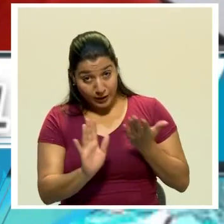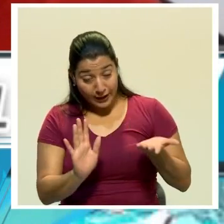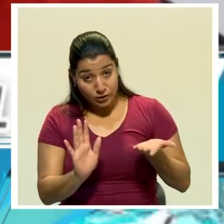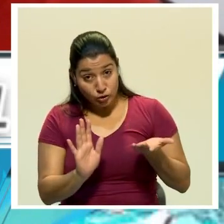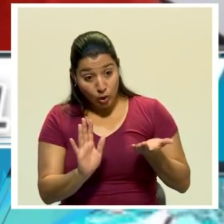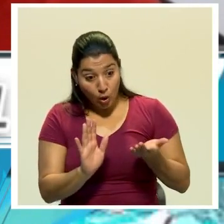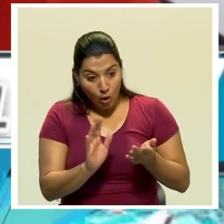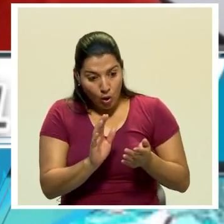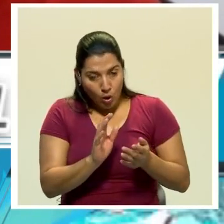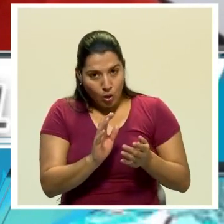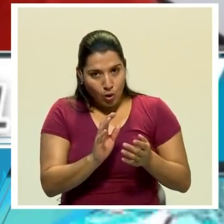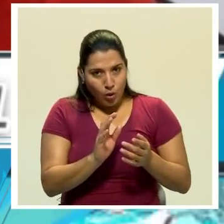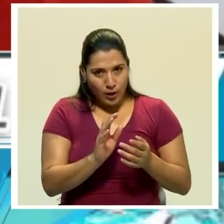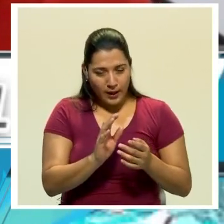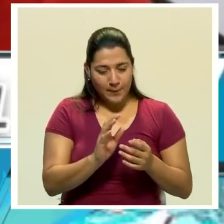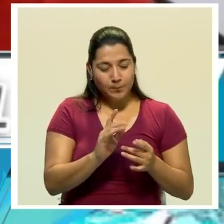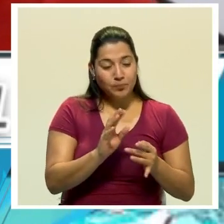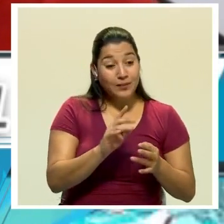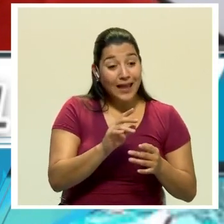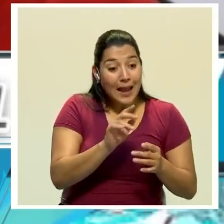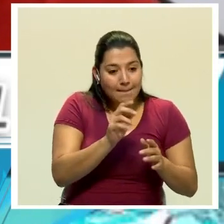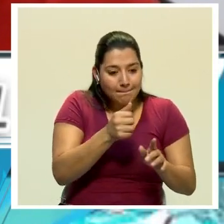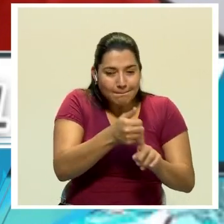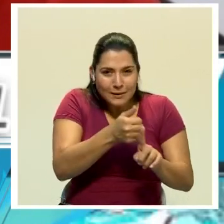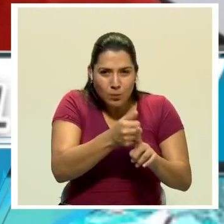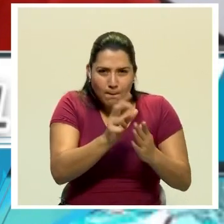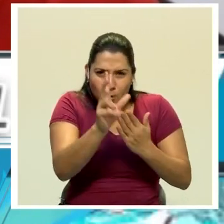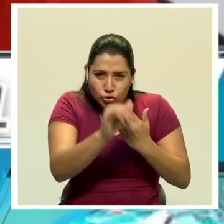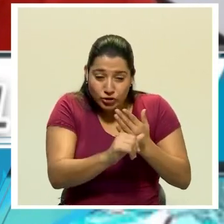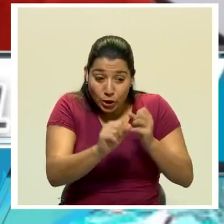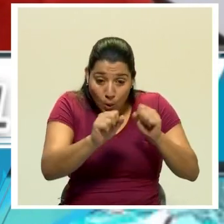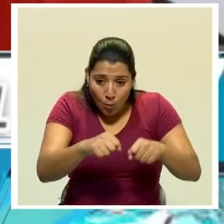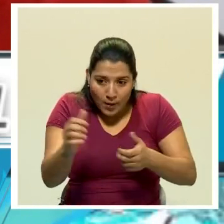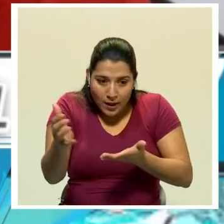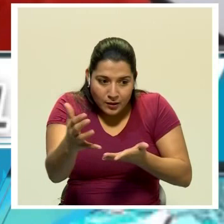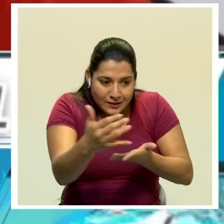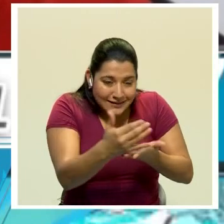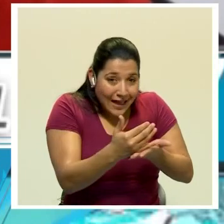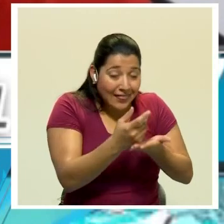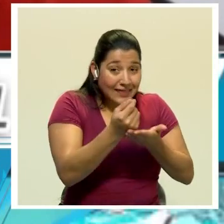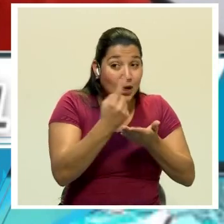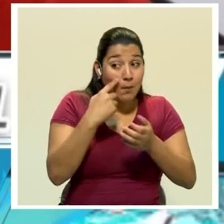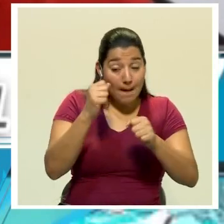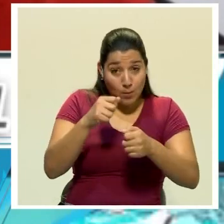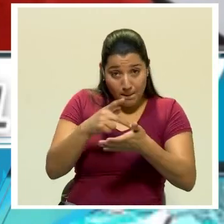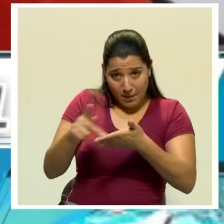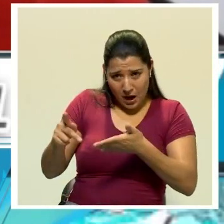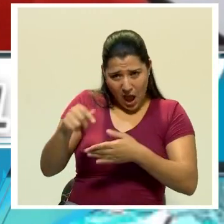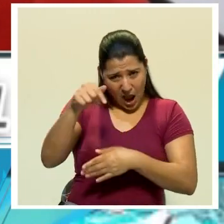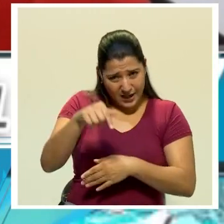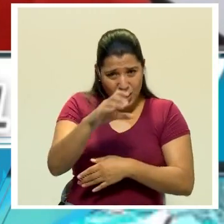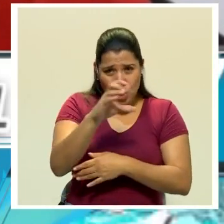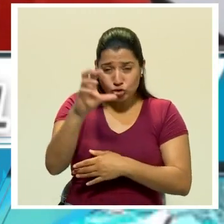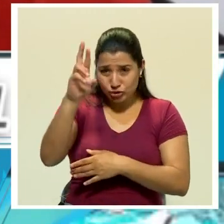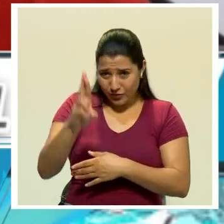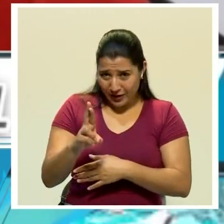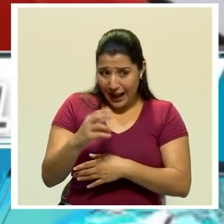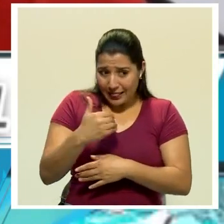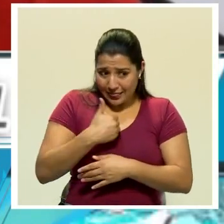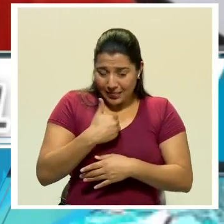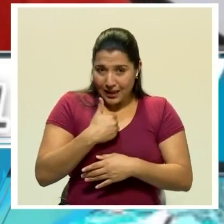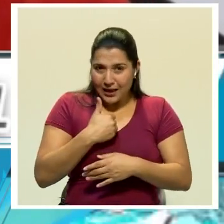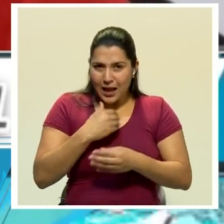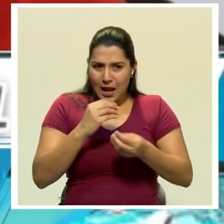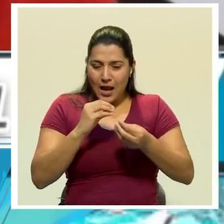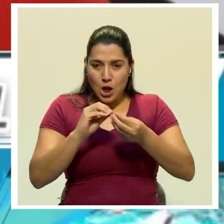autofinanciable. ¿Tenemos en este sistema cantidad suficiente de pasajeros para pagar su operación?